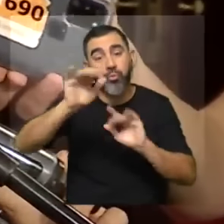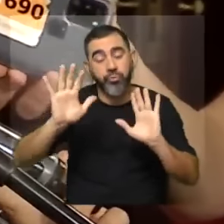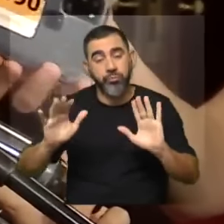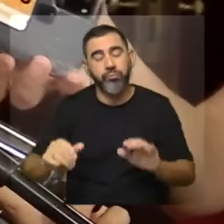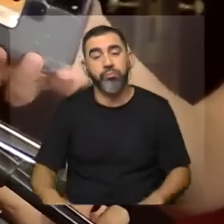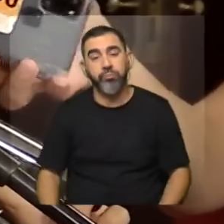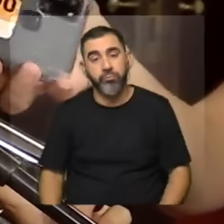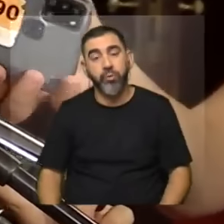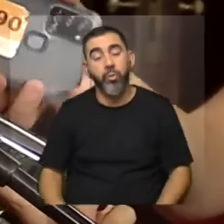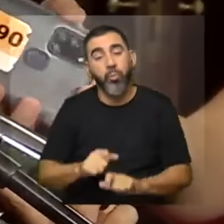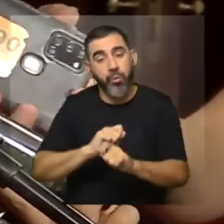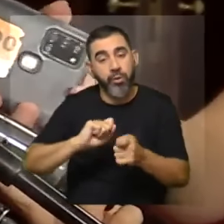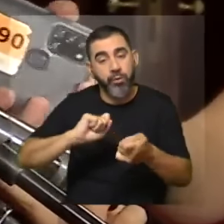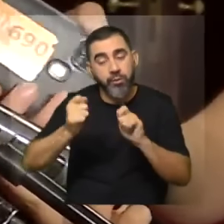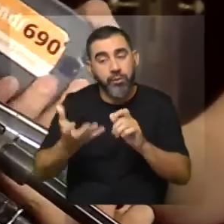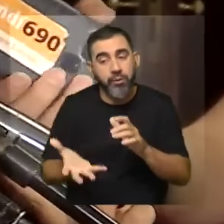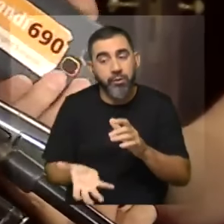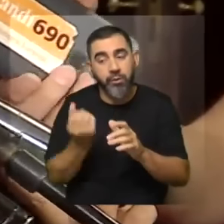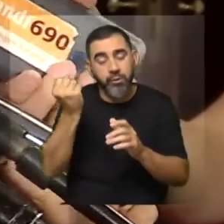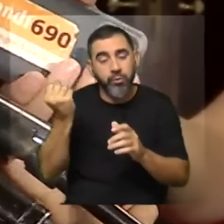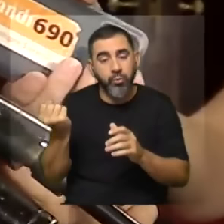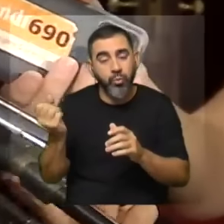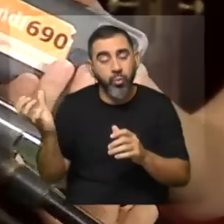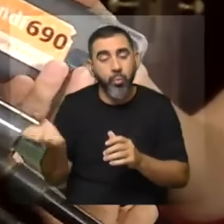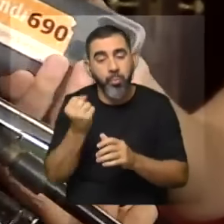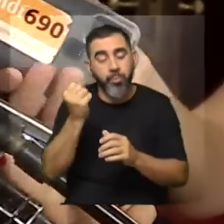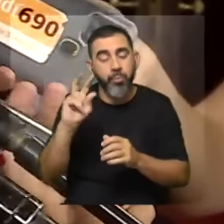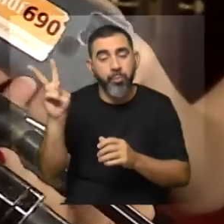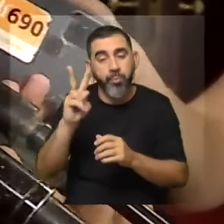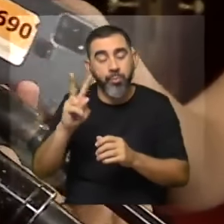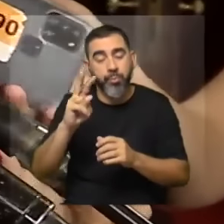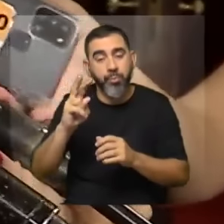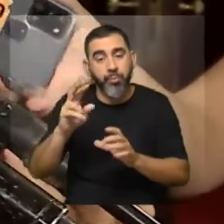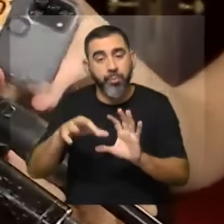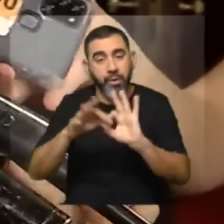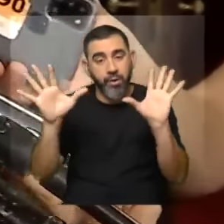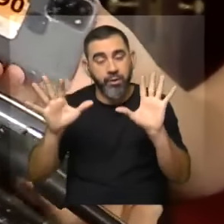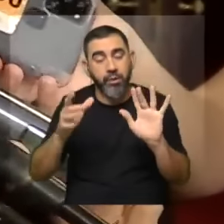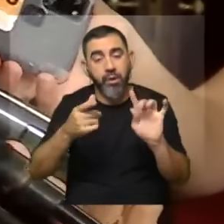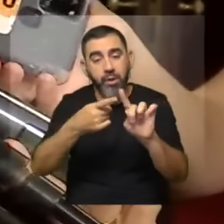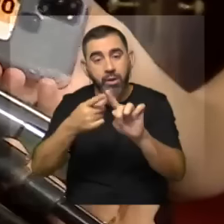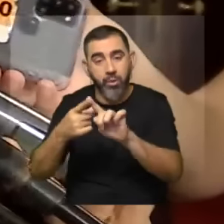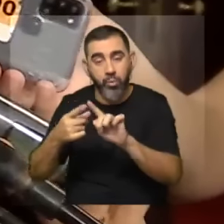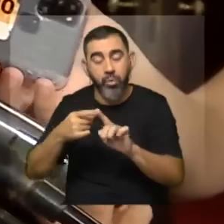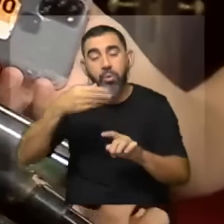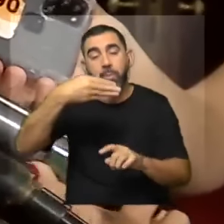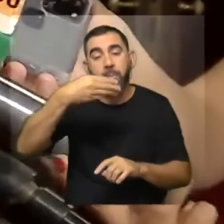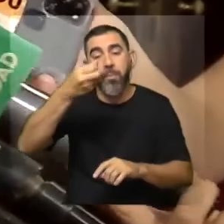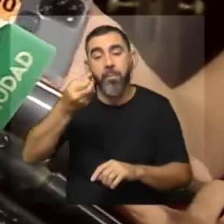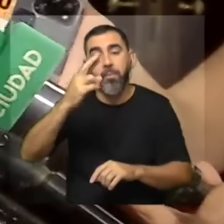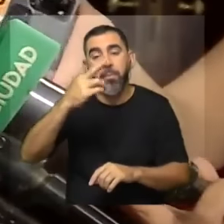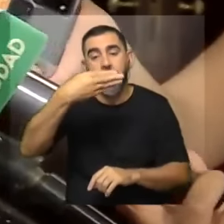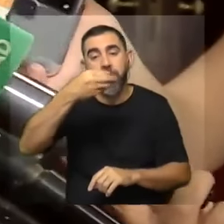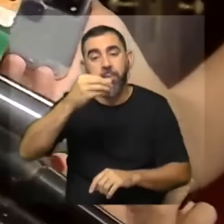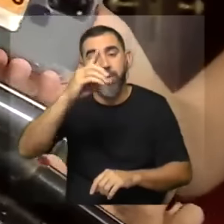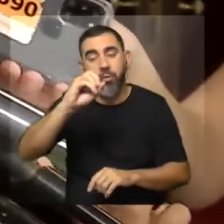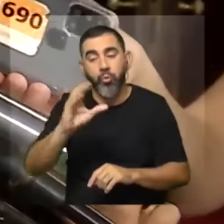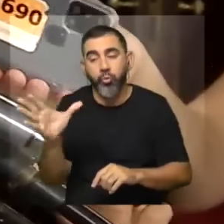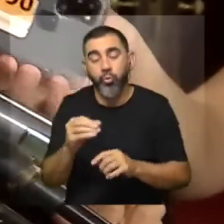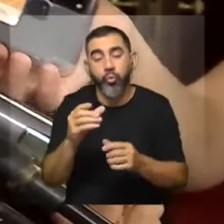podría iniciar el camino la recuperación democrática de Venezuela hacia allí iban los acuerdos de Barbados que todos los gobiernos